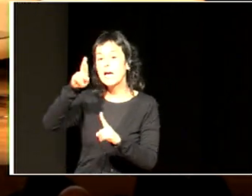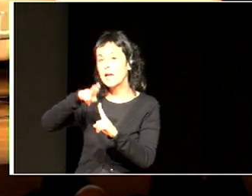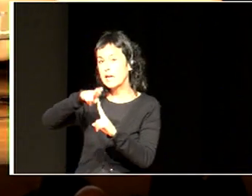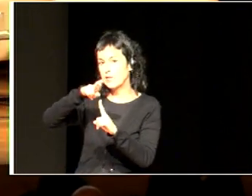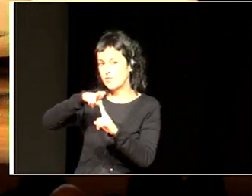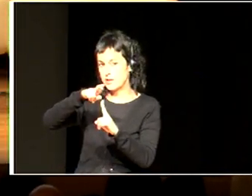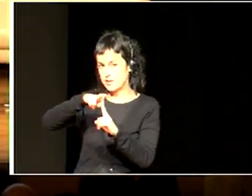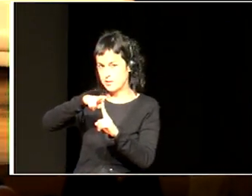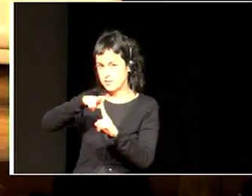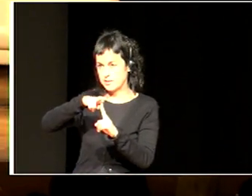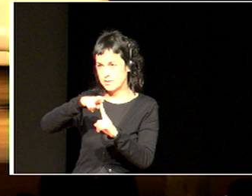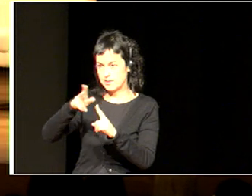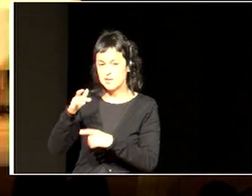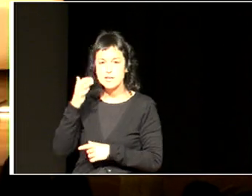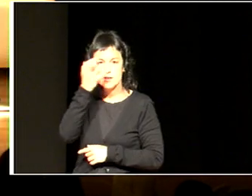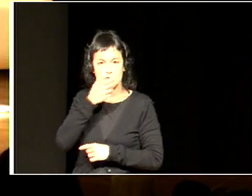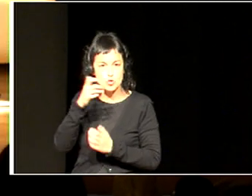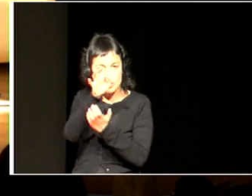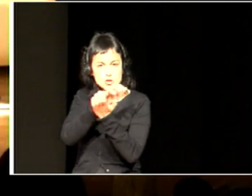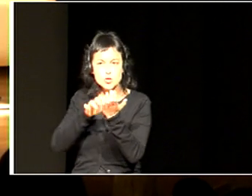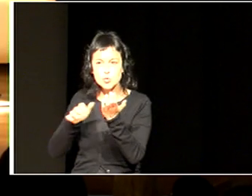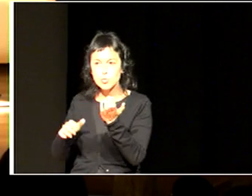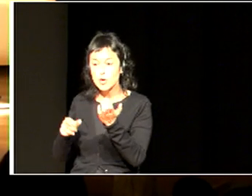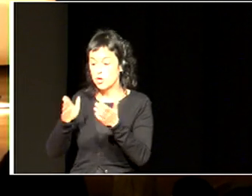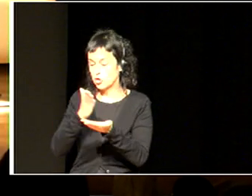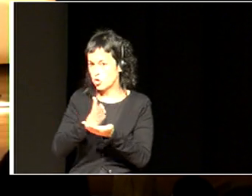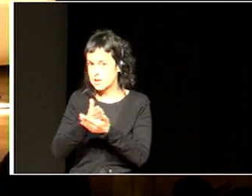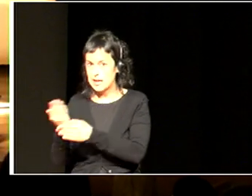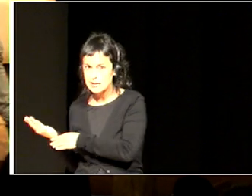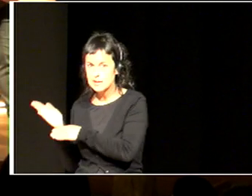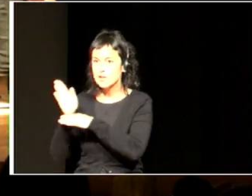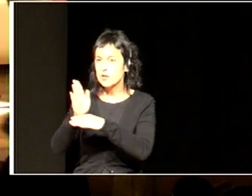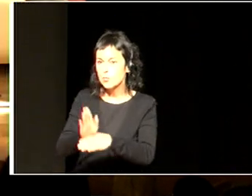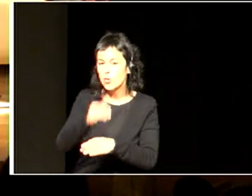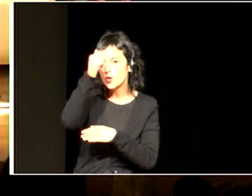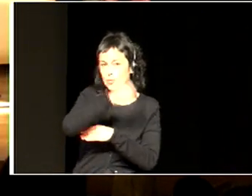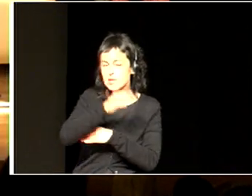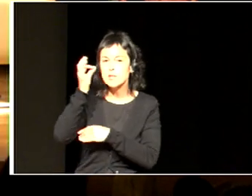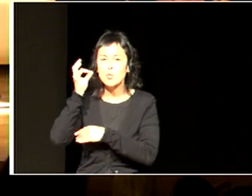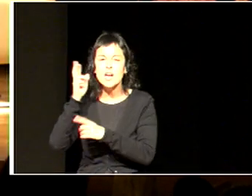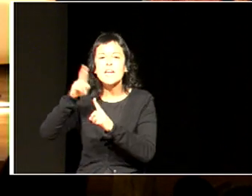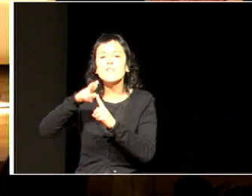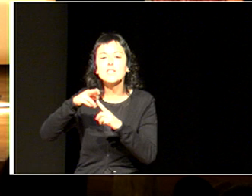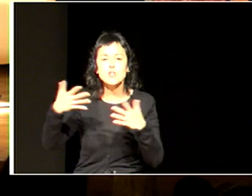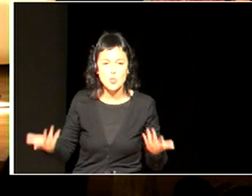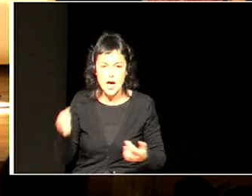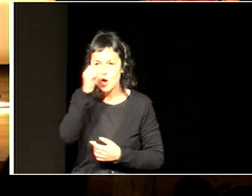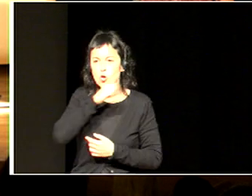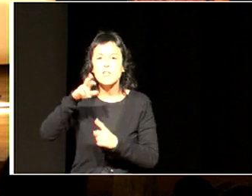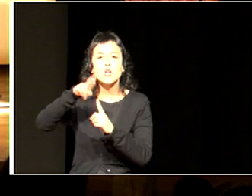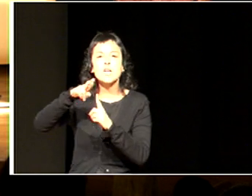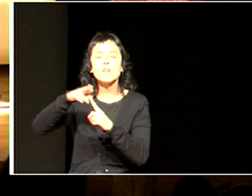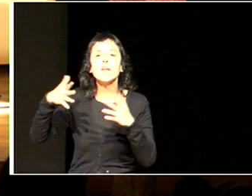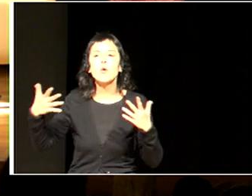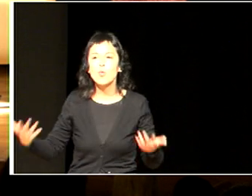están mostrando los relatos que estamos llevando al aula qué referentes de mujeres y de hombres están mostrando las canciones que referentes está mostrando